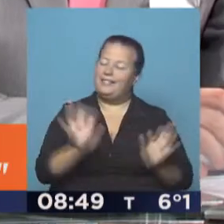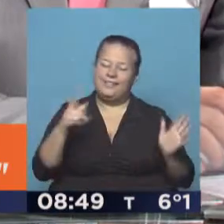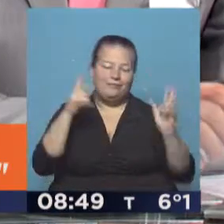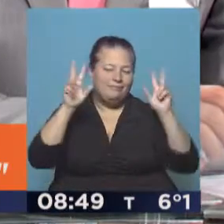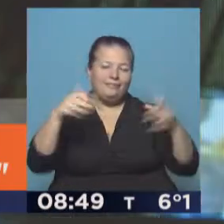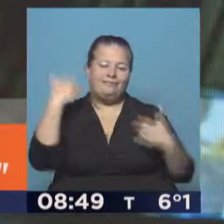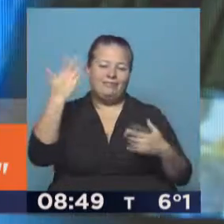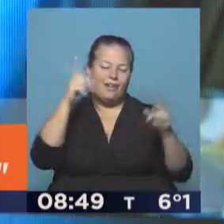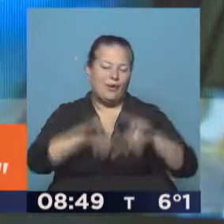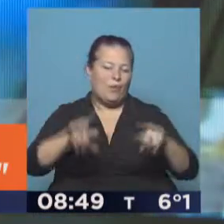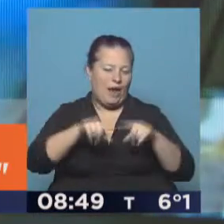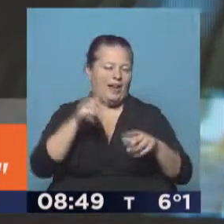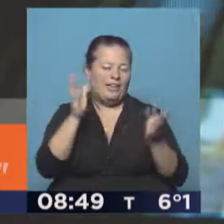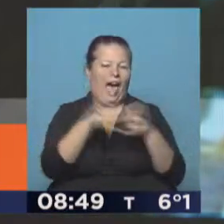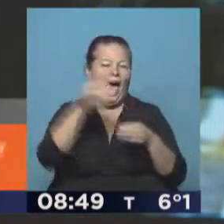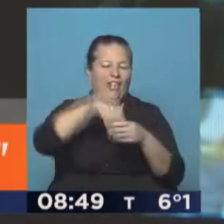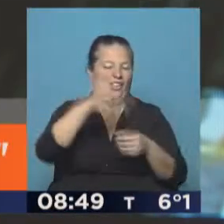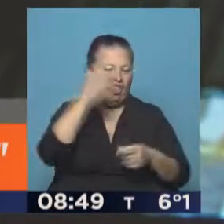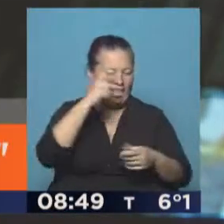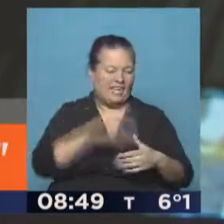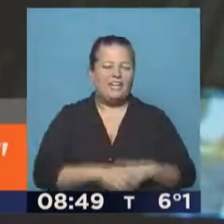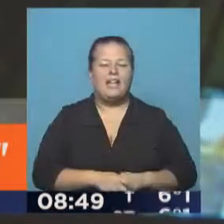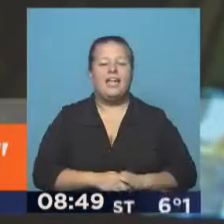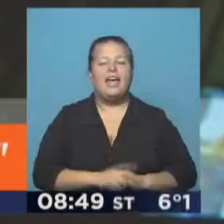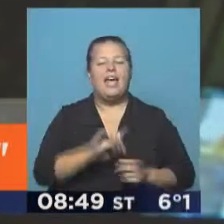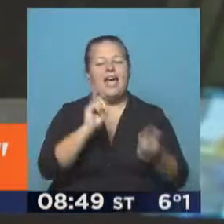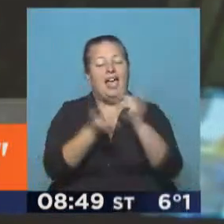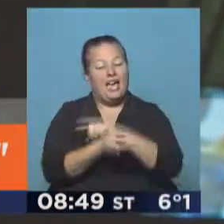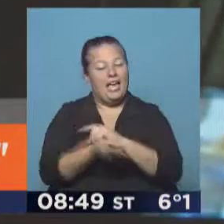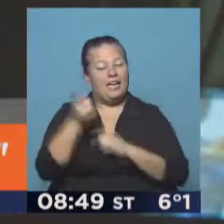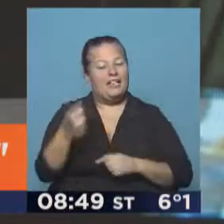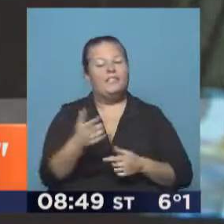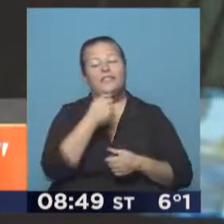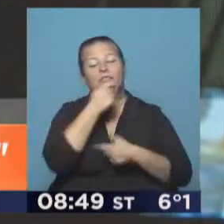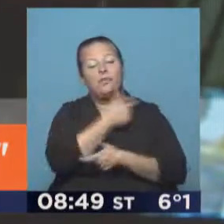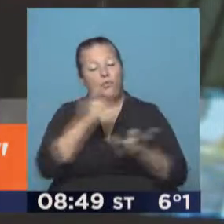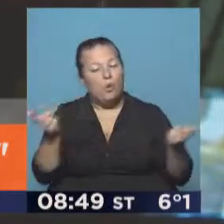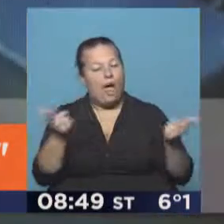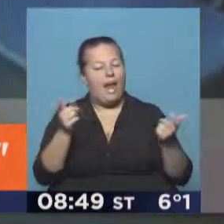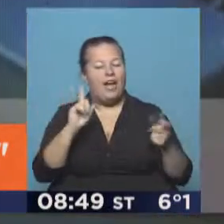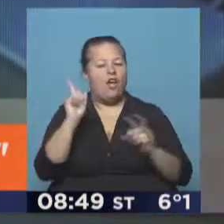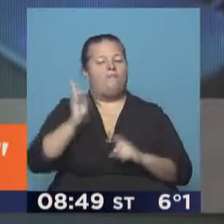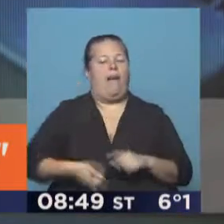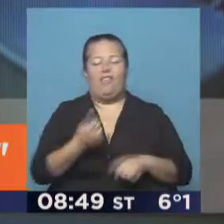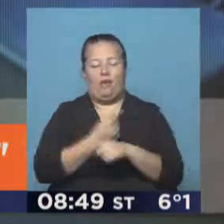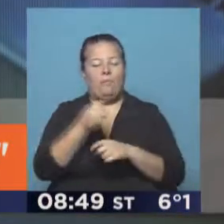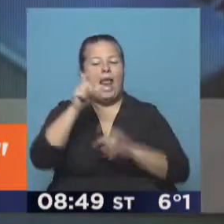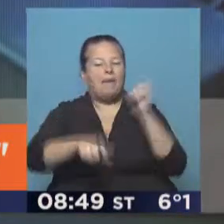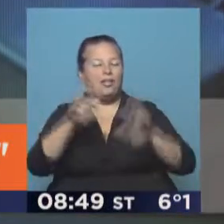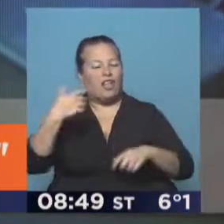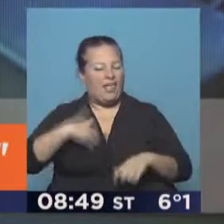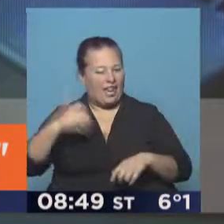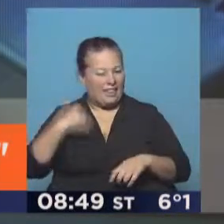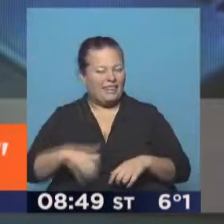de los discursos que se manejaba dentro del kirchnerismo. Con la suerte de que no pudieron implantarlo porque la sociedad